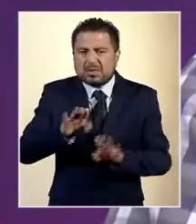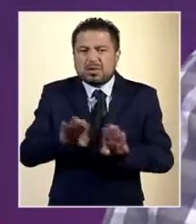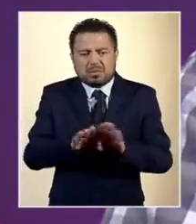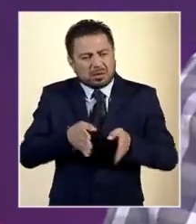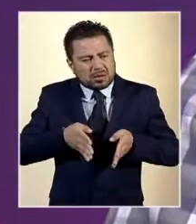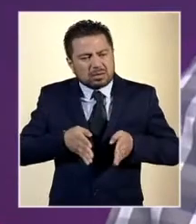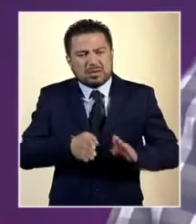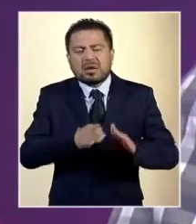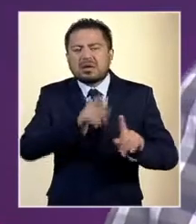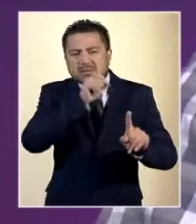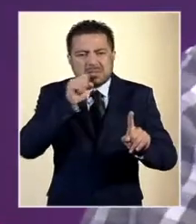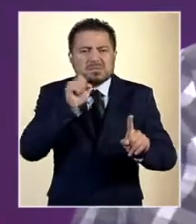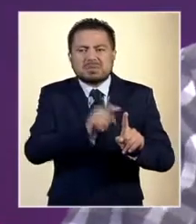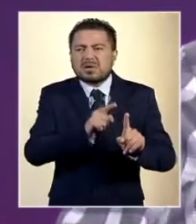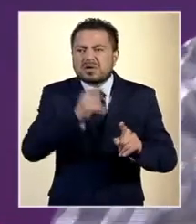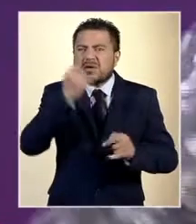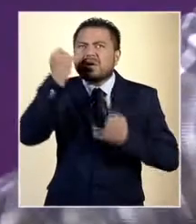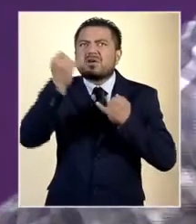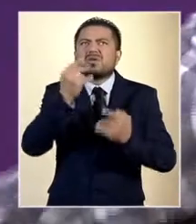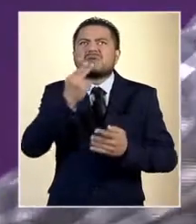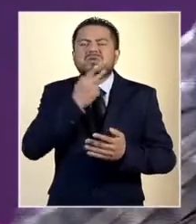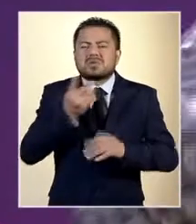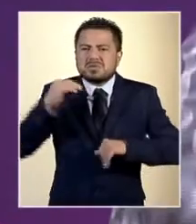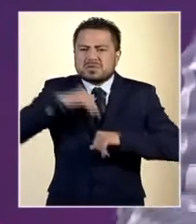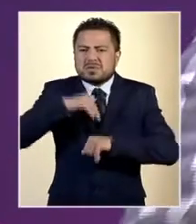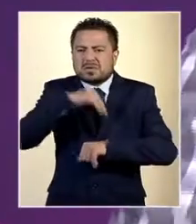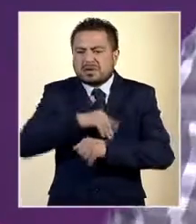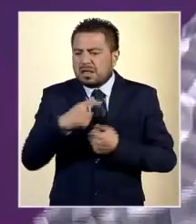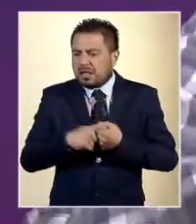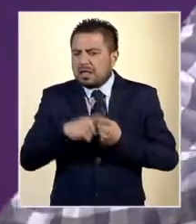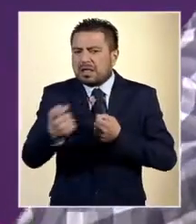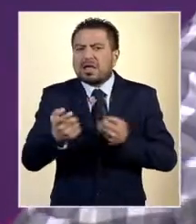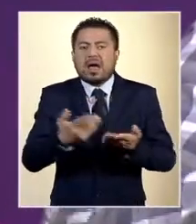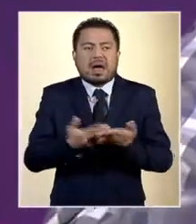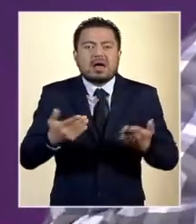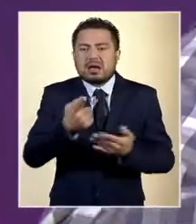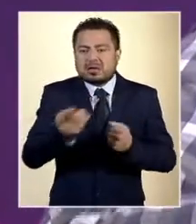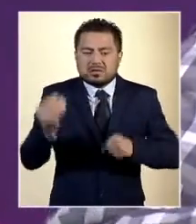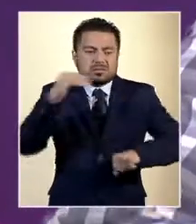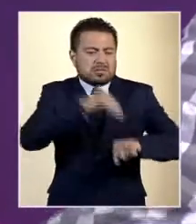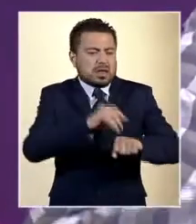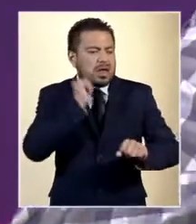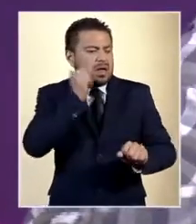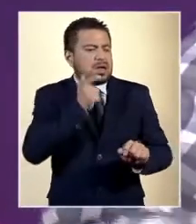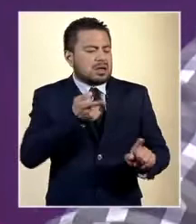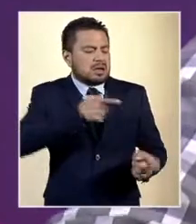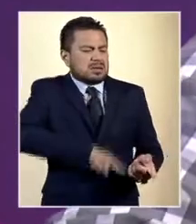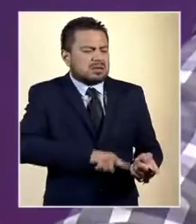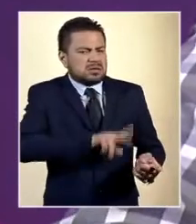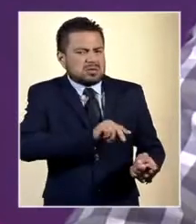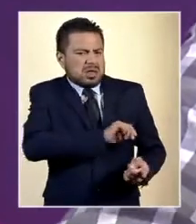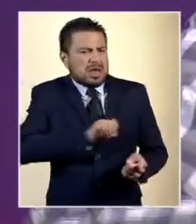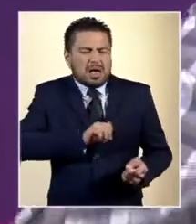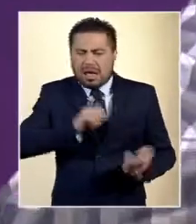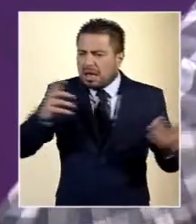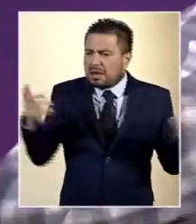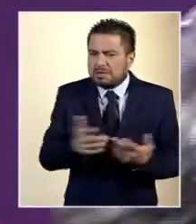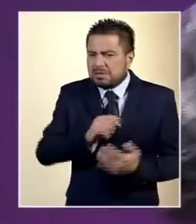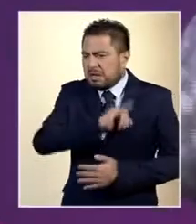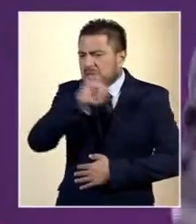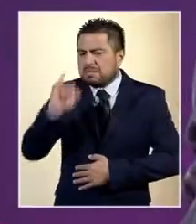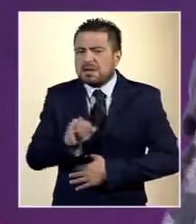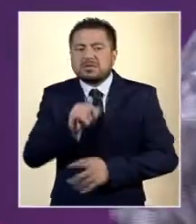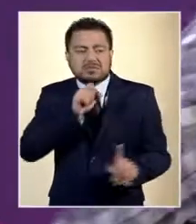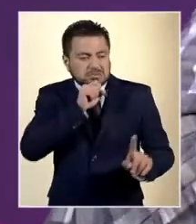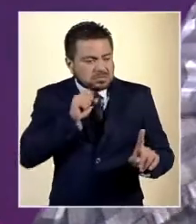camino, sino también incluso de incrementar la exclusión, porque entonces le pones una condición que nunca más va a cumplir, que